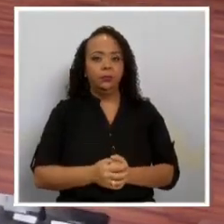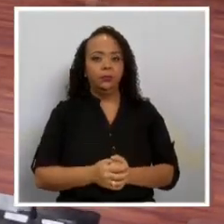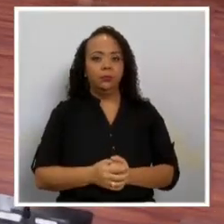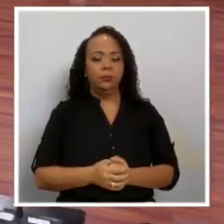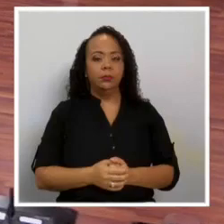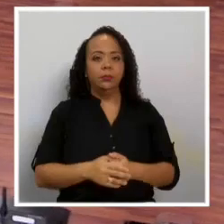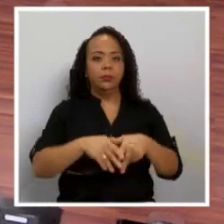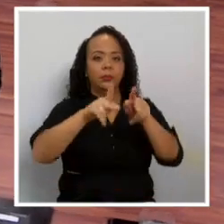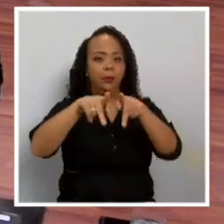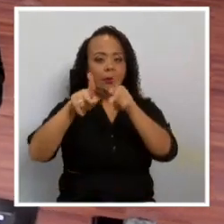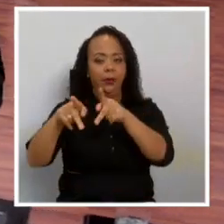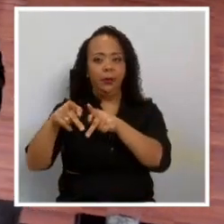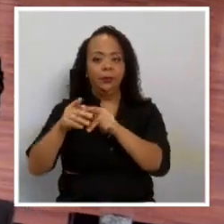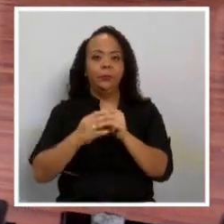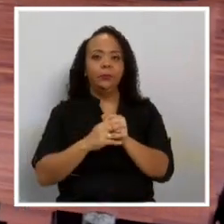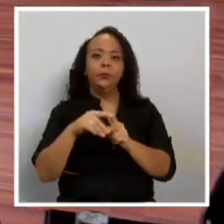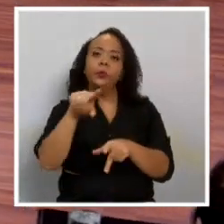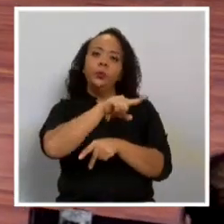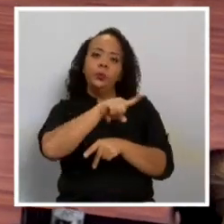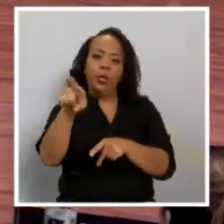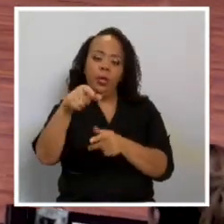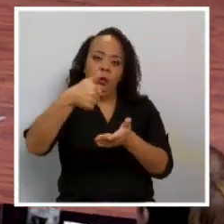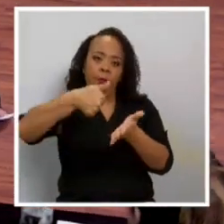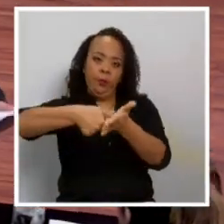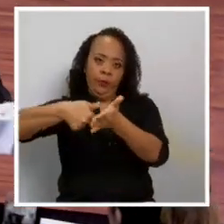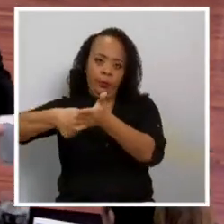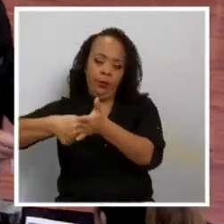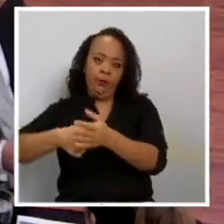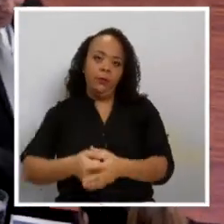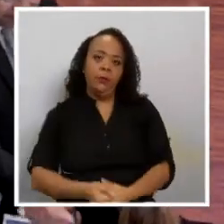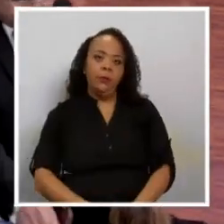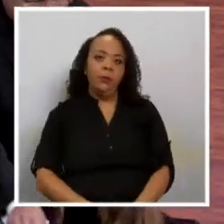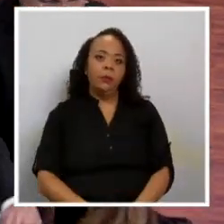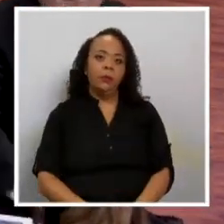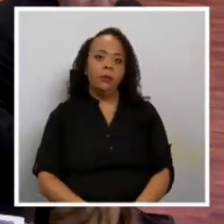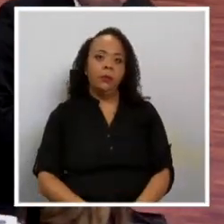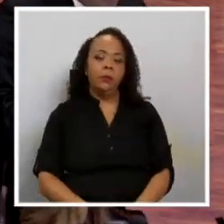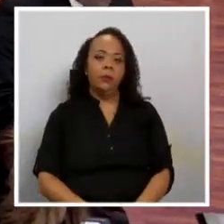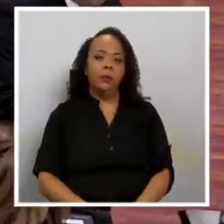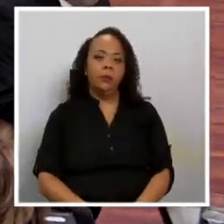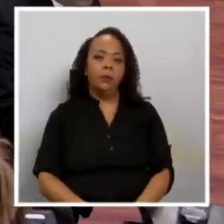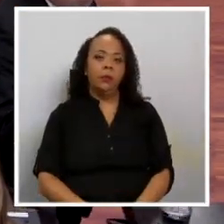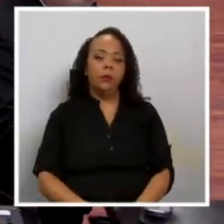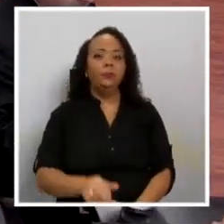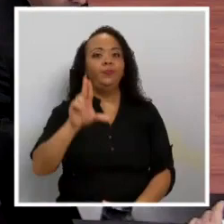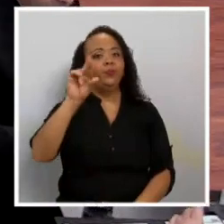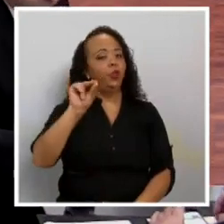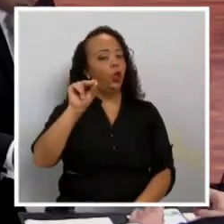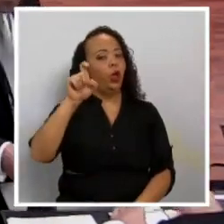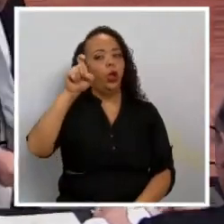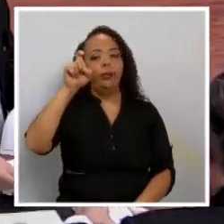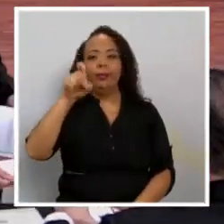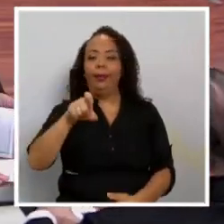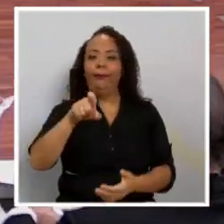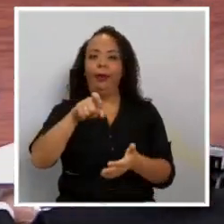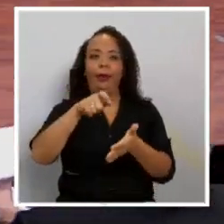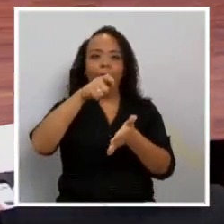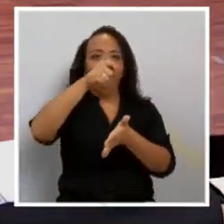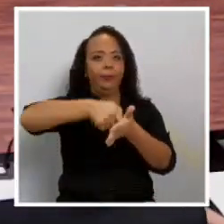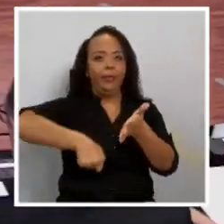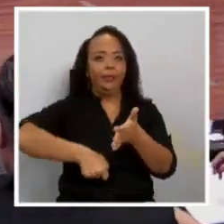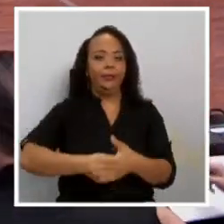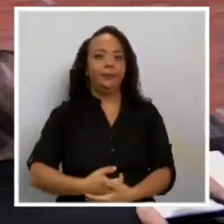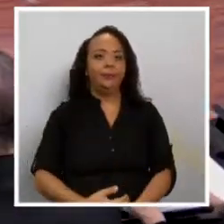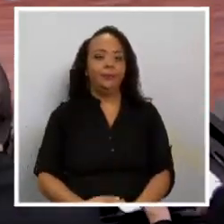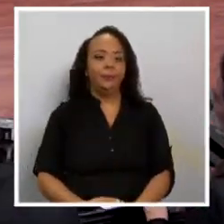de la persona por la cual ustedes estén emitiendo su voto. No deben firmarse.